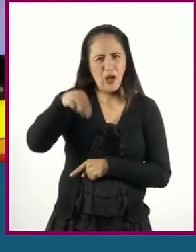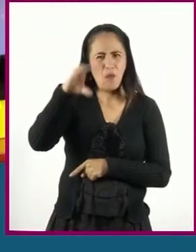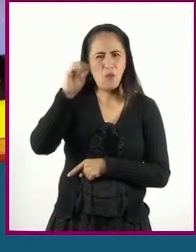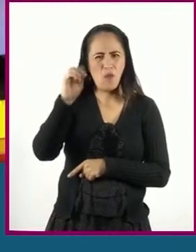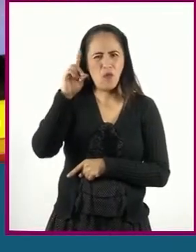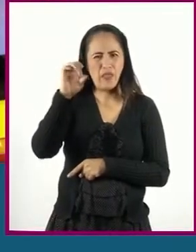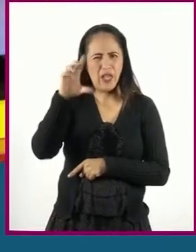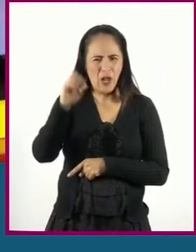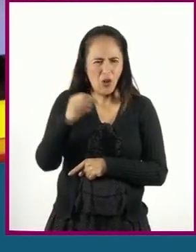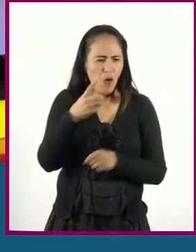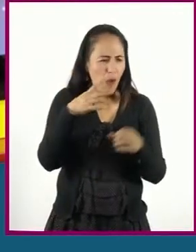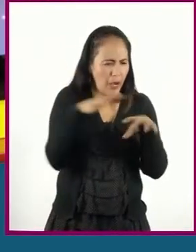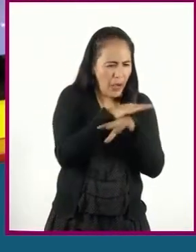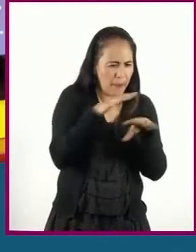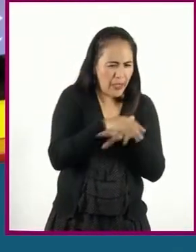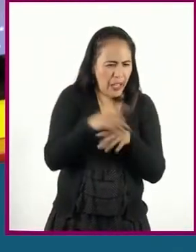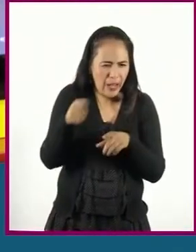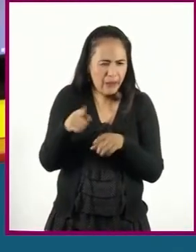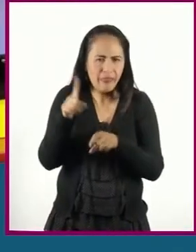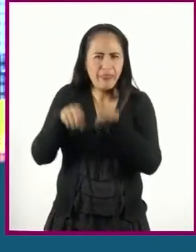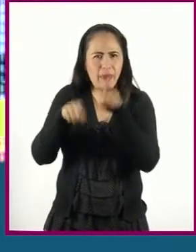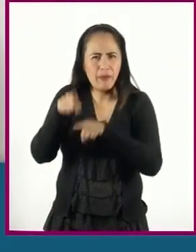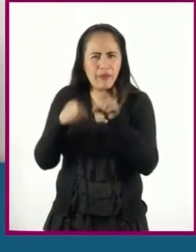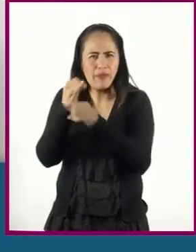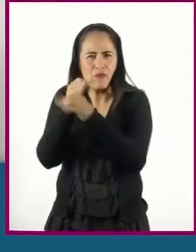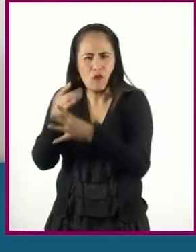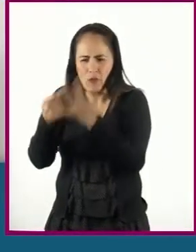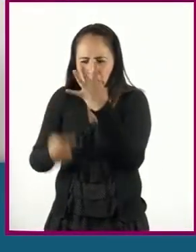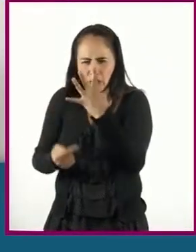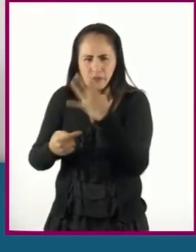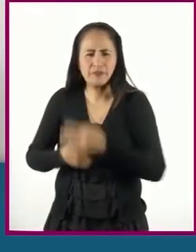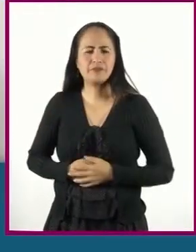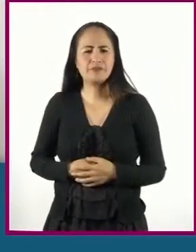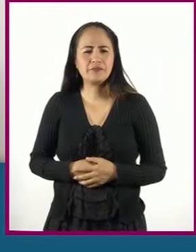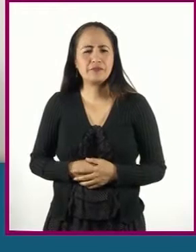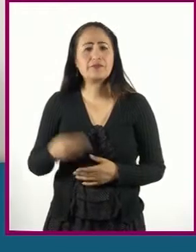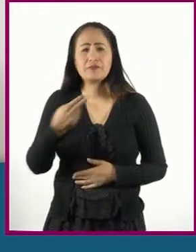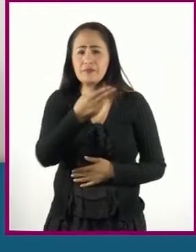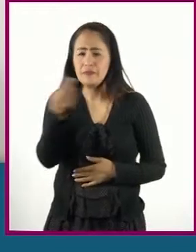más del fenómeno u objeto estudiado. Deben de tener